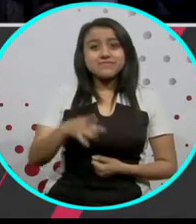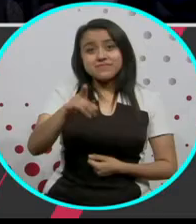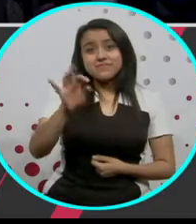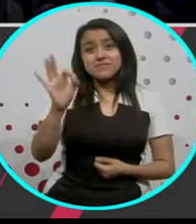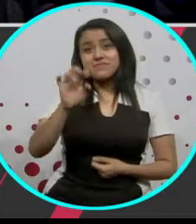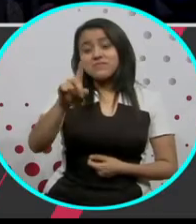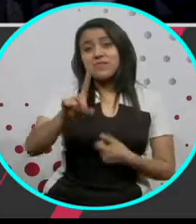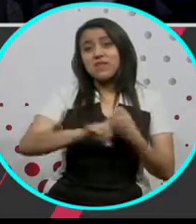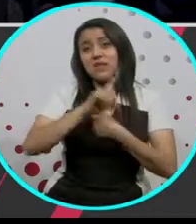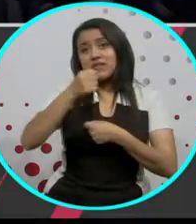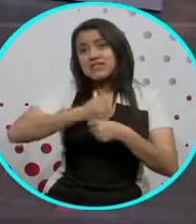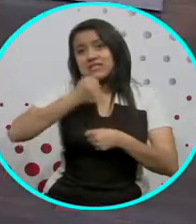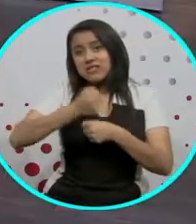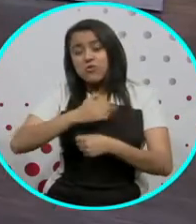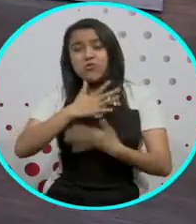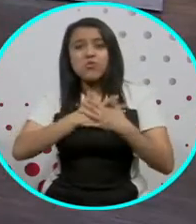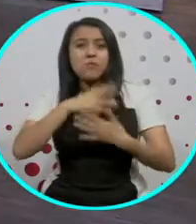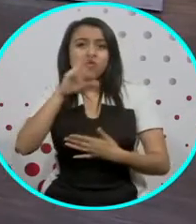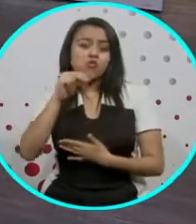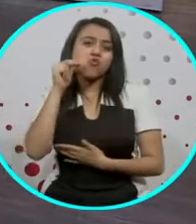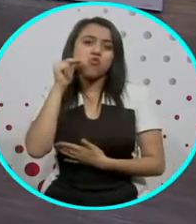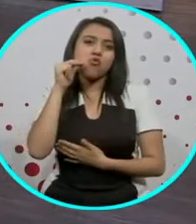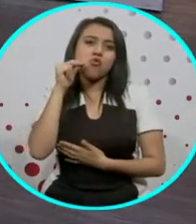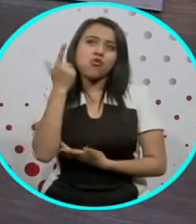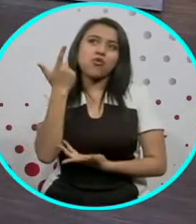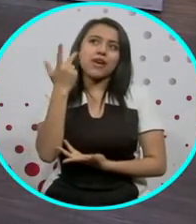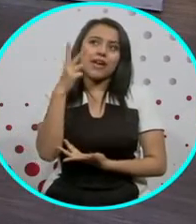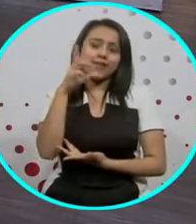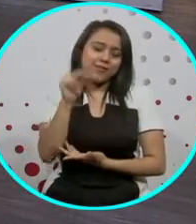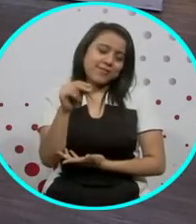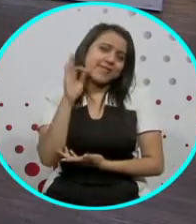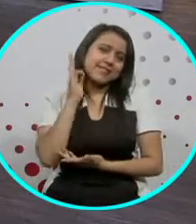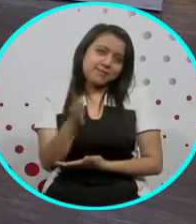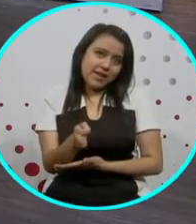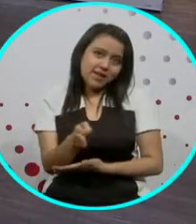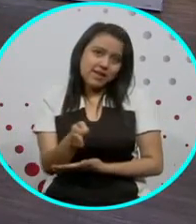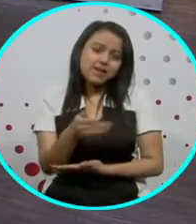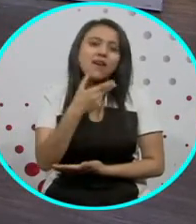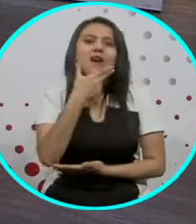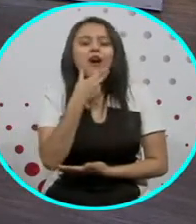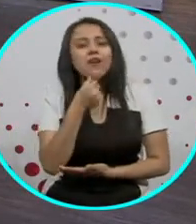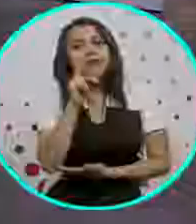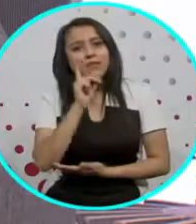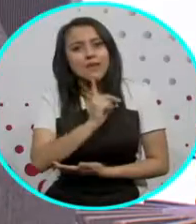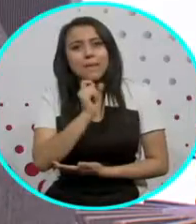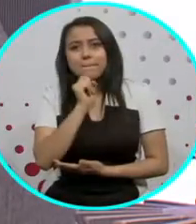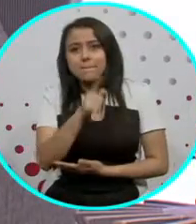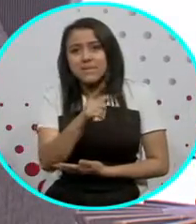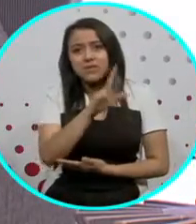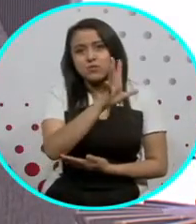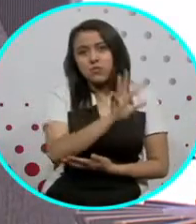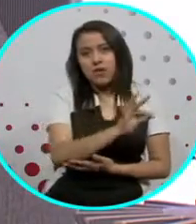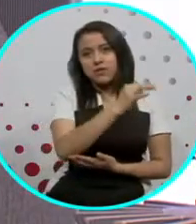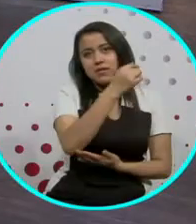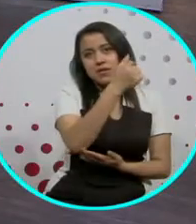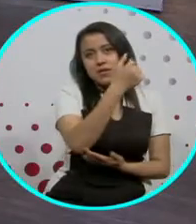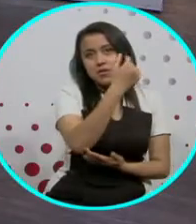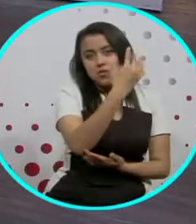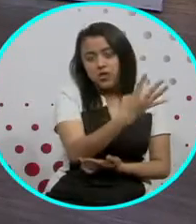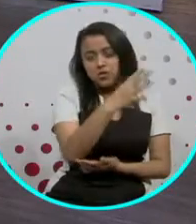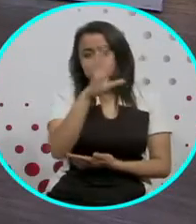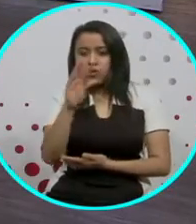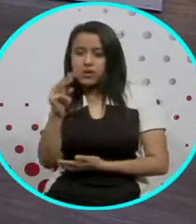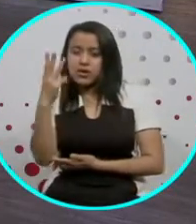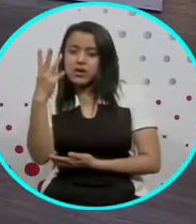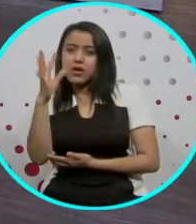ha sufrido por un amor no correspondido? Y los hombres y mujeres en la misma cantidad, 44 y